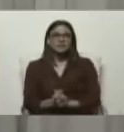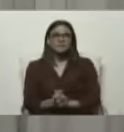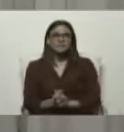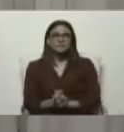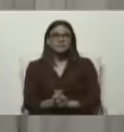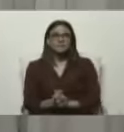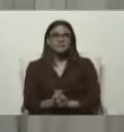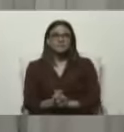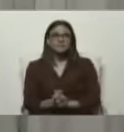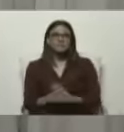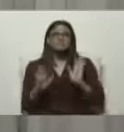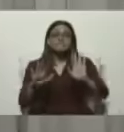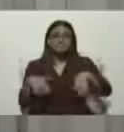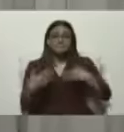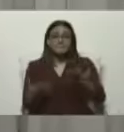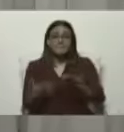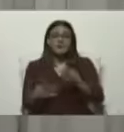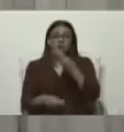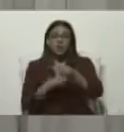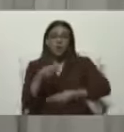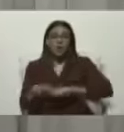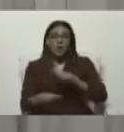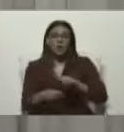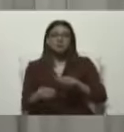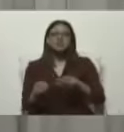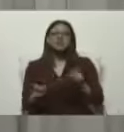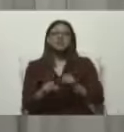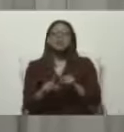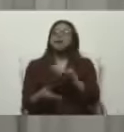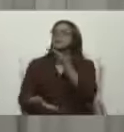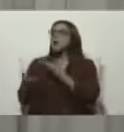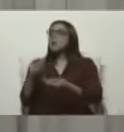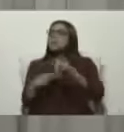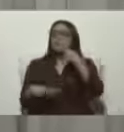que los té de las 5 que ustedes han tomado con el meñique levantado.